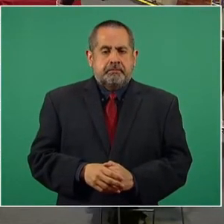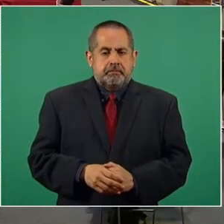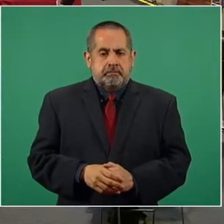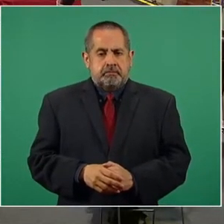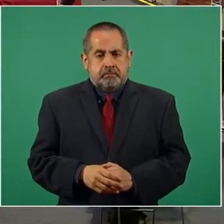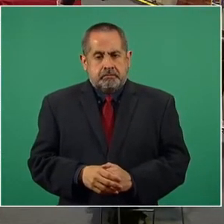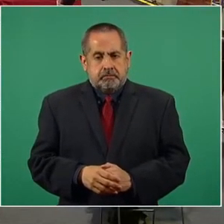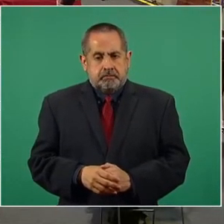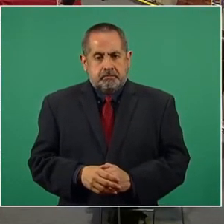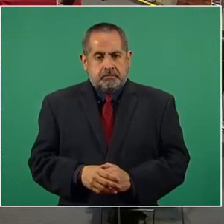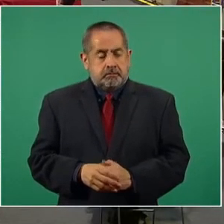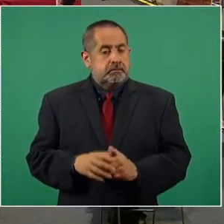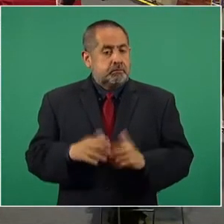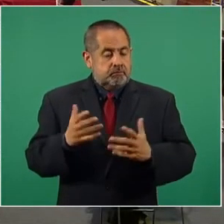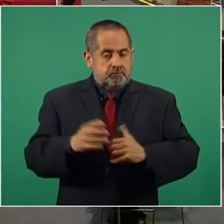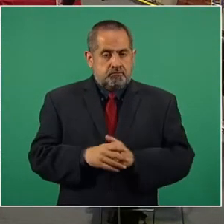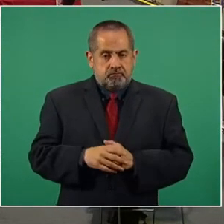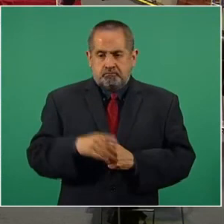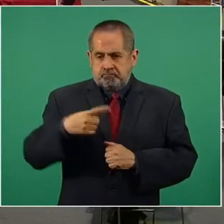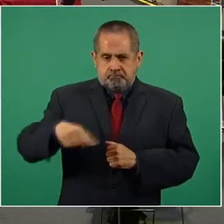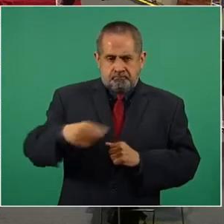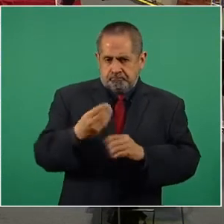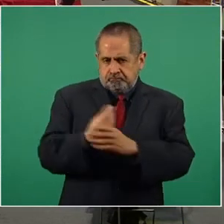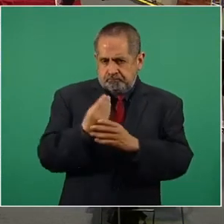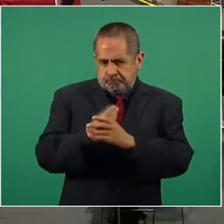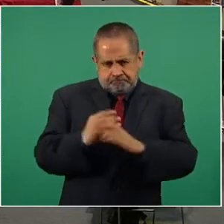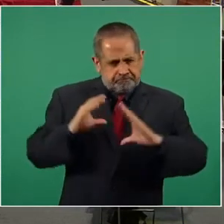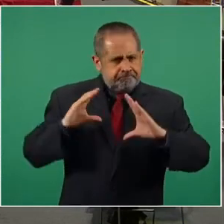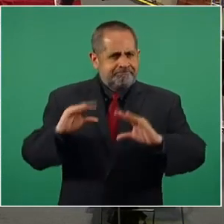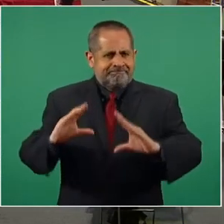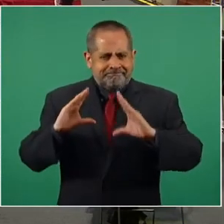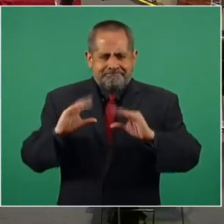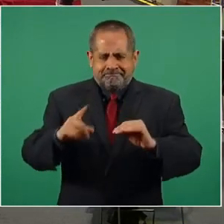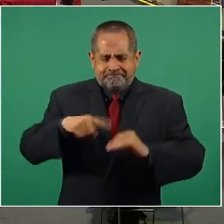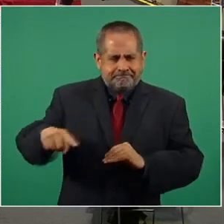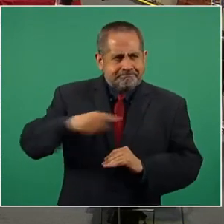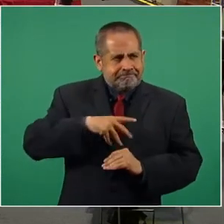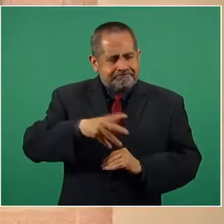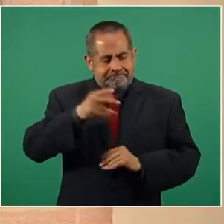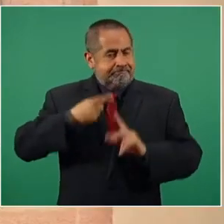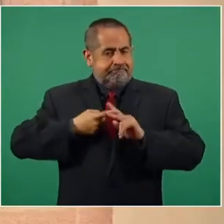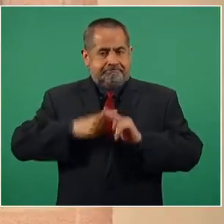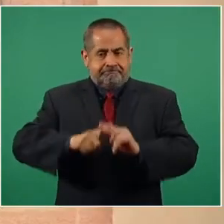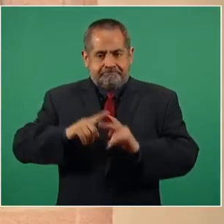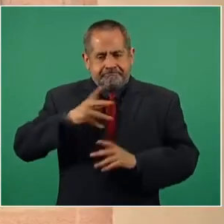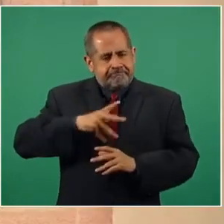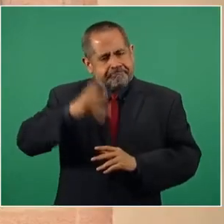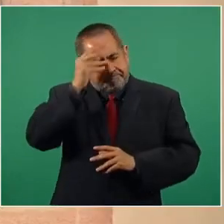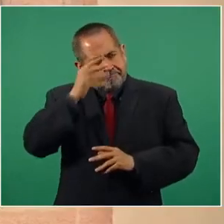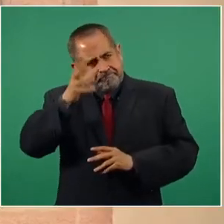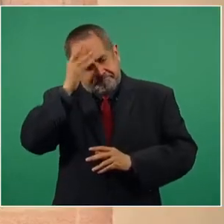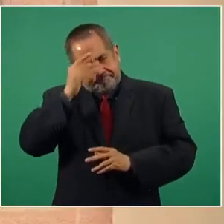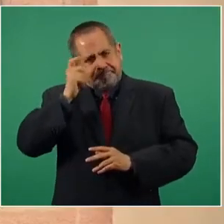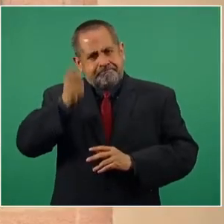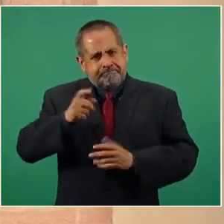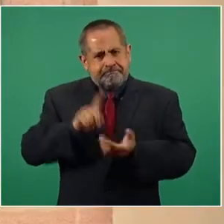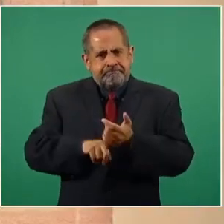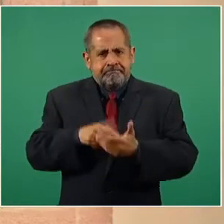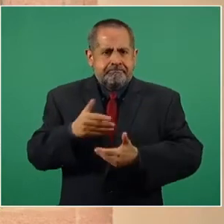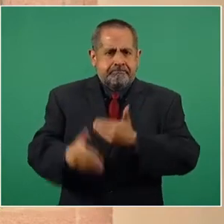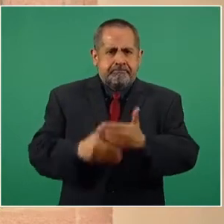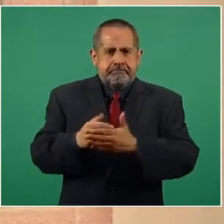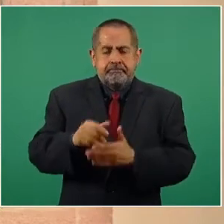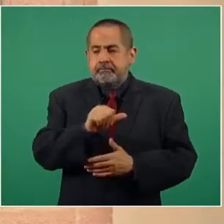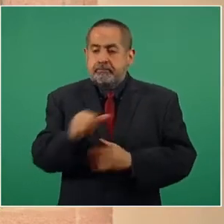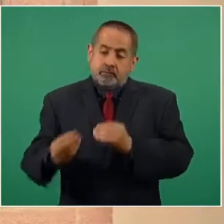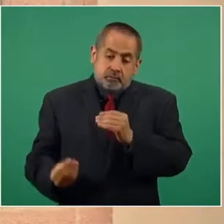Bueno, en el adiestramiento hay un curso que es el de la formación inicial de, en este caso, el personal